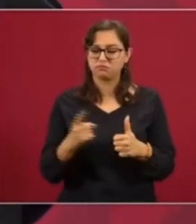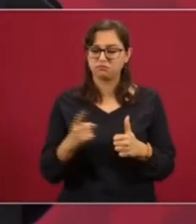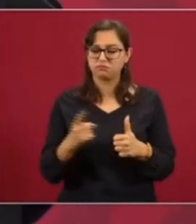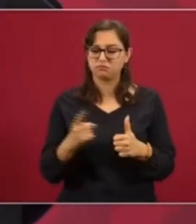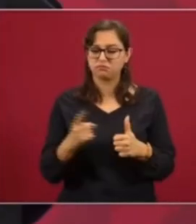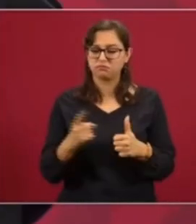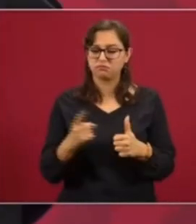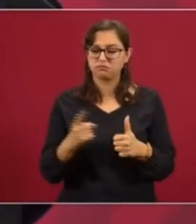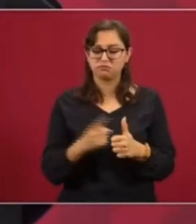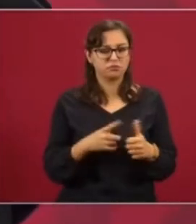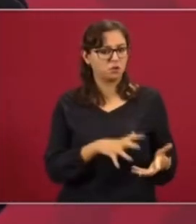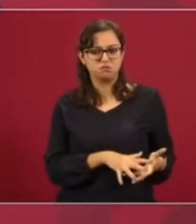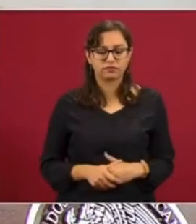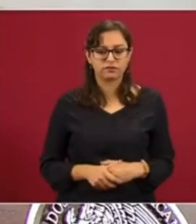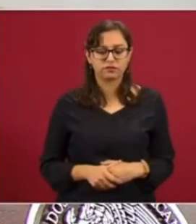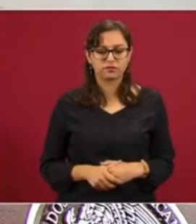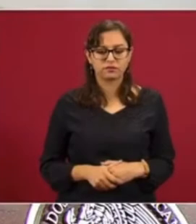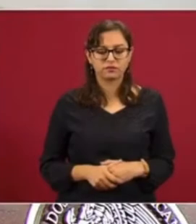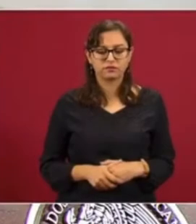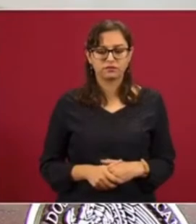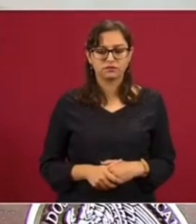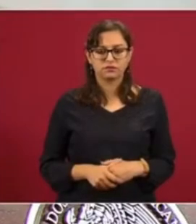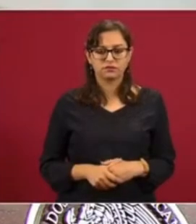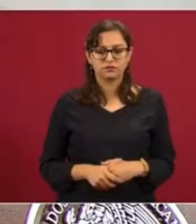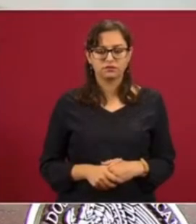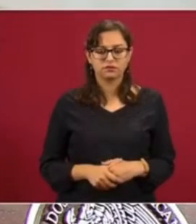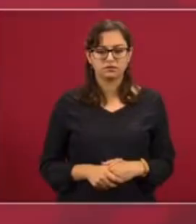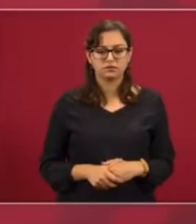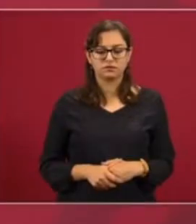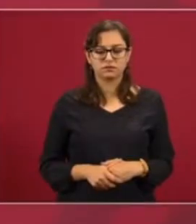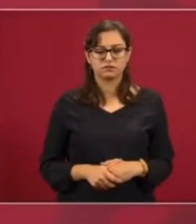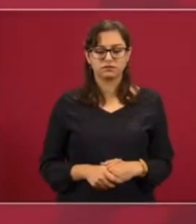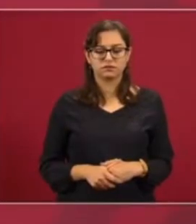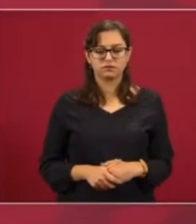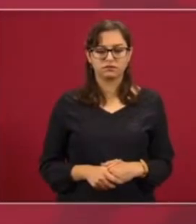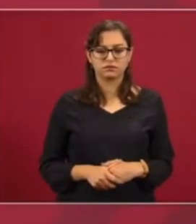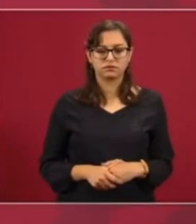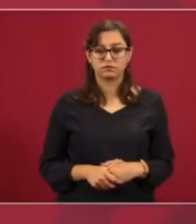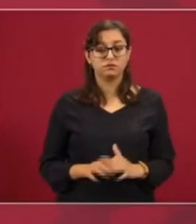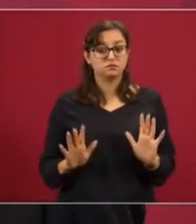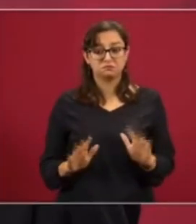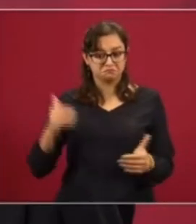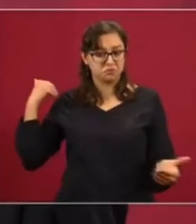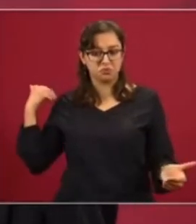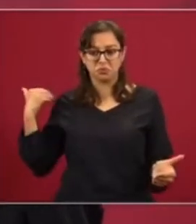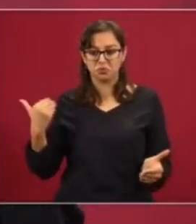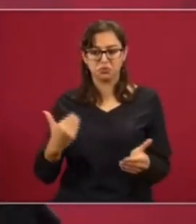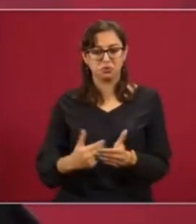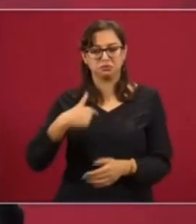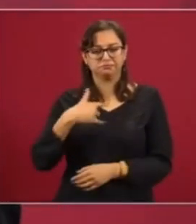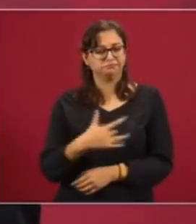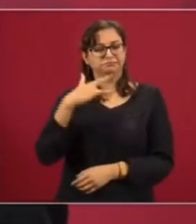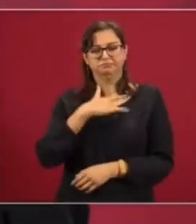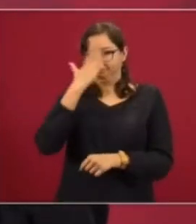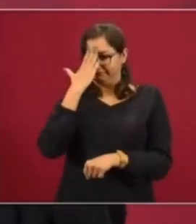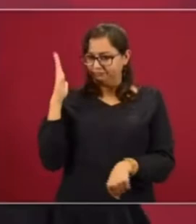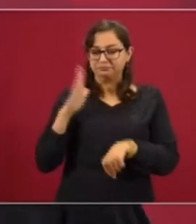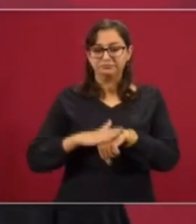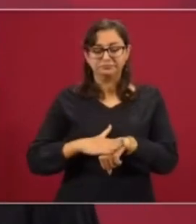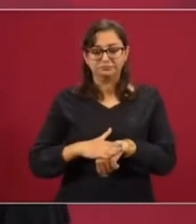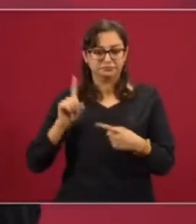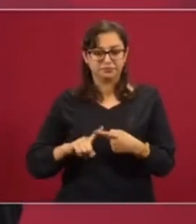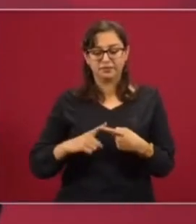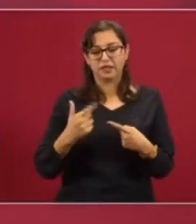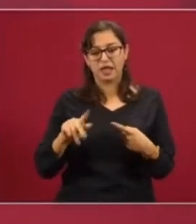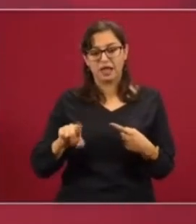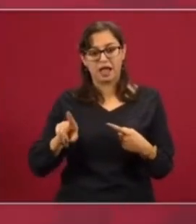por el principio de la no violencia. Me inspiro hasta ahora en lo que hizo